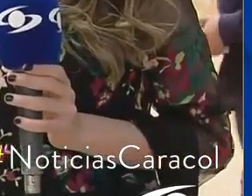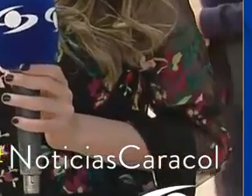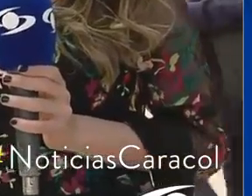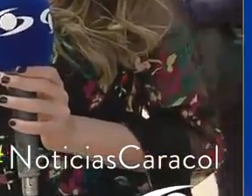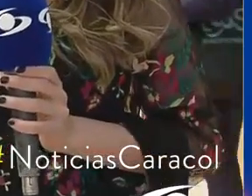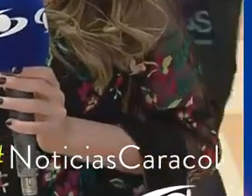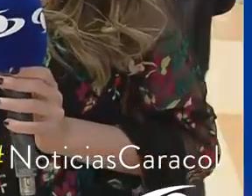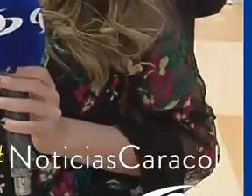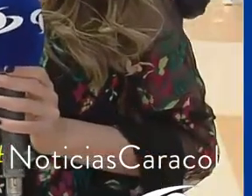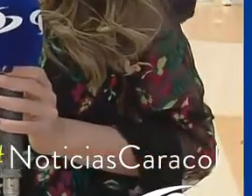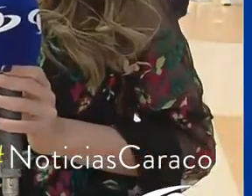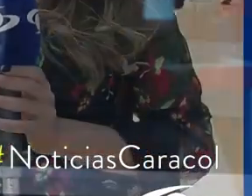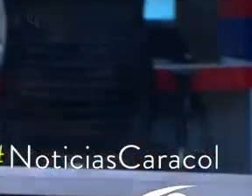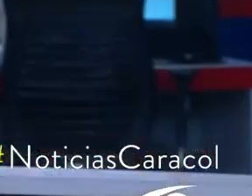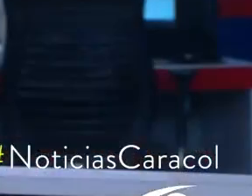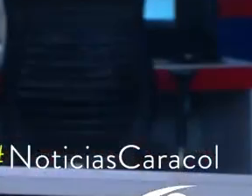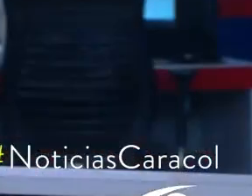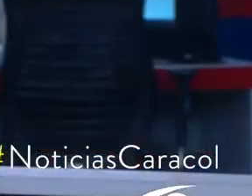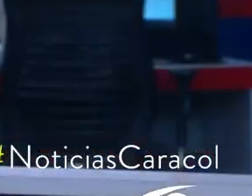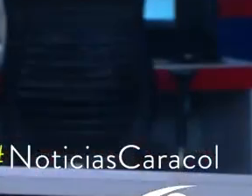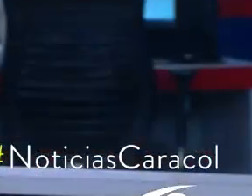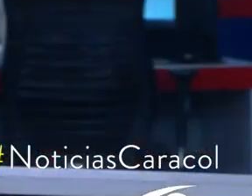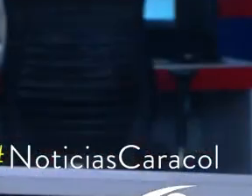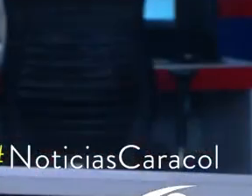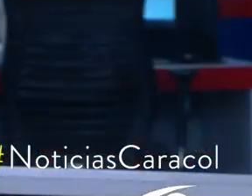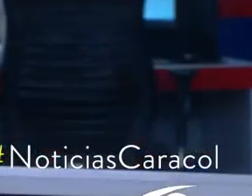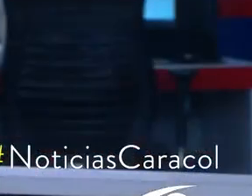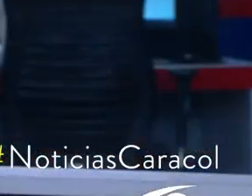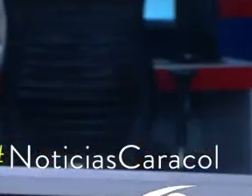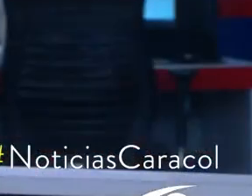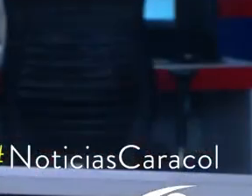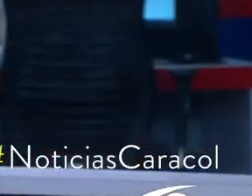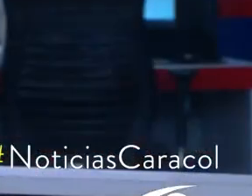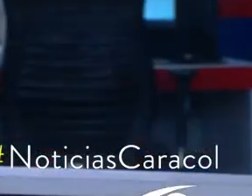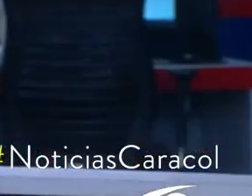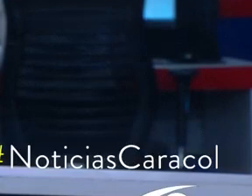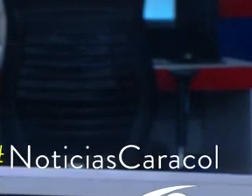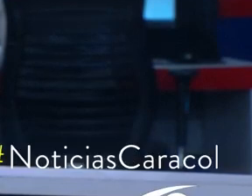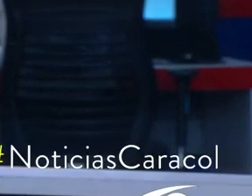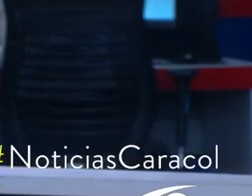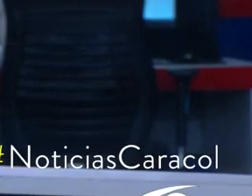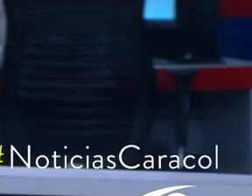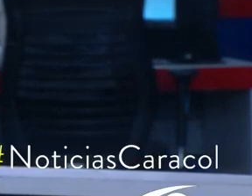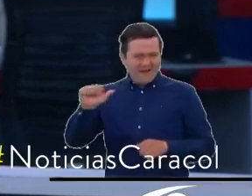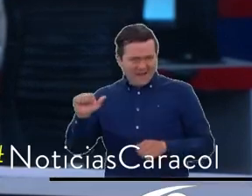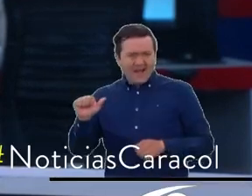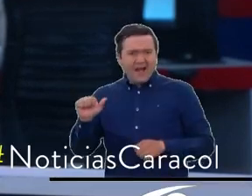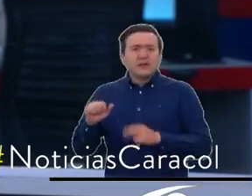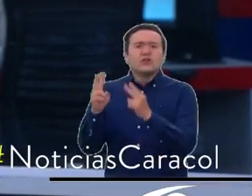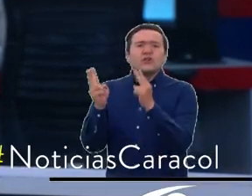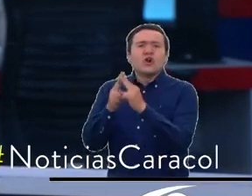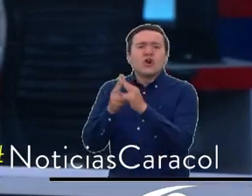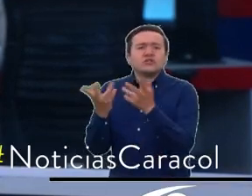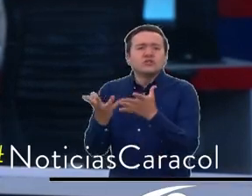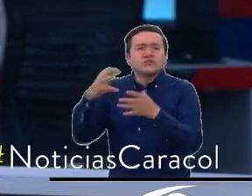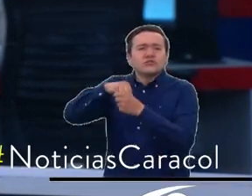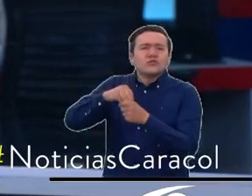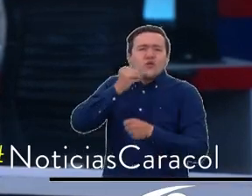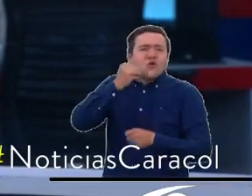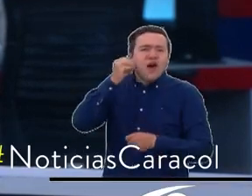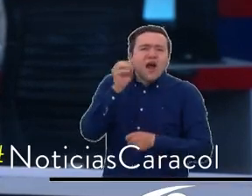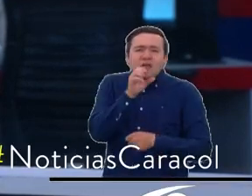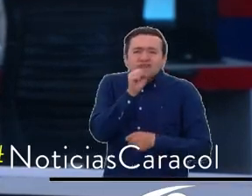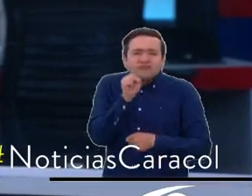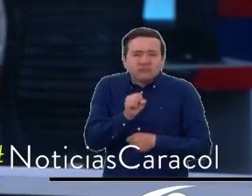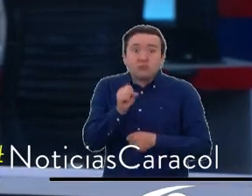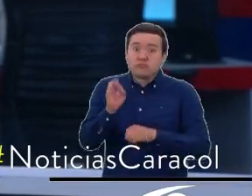propósito de amor. Hace 8 días les contamos la historia de una pareja de enamorados que se conoció en un centro de adulto mayor luego de habitar las